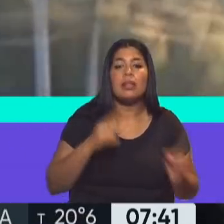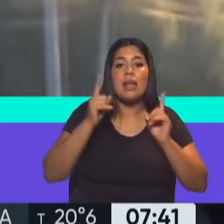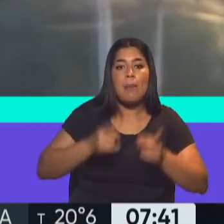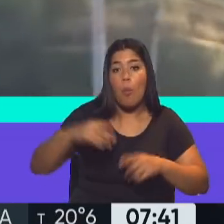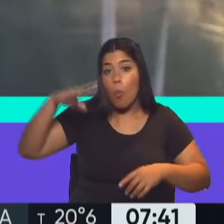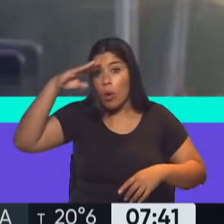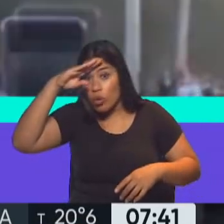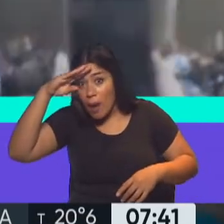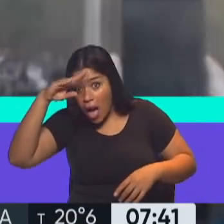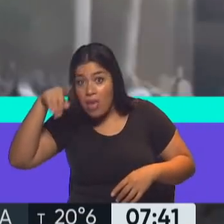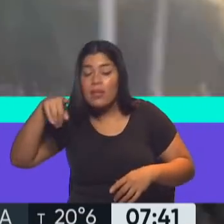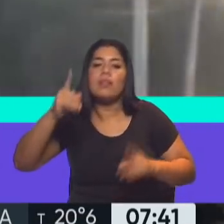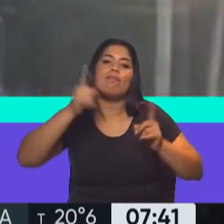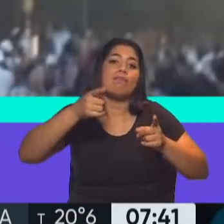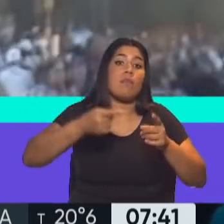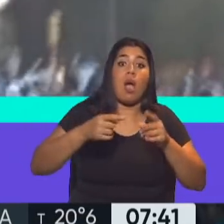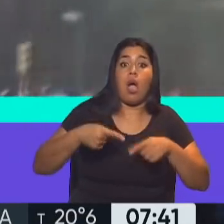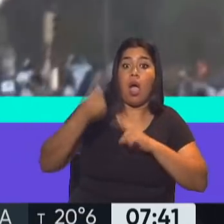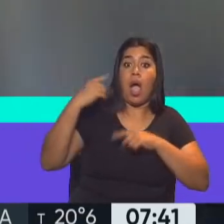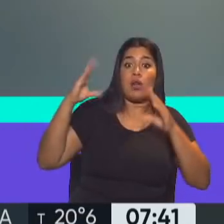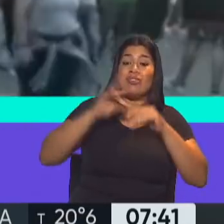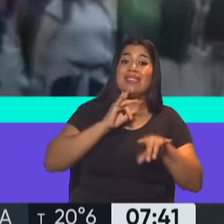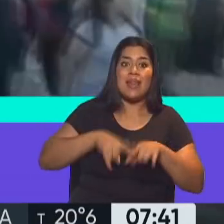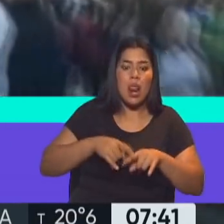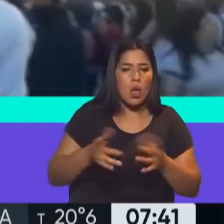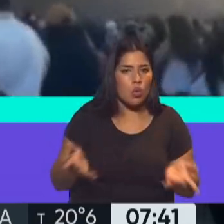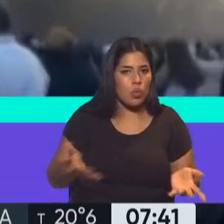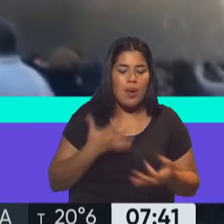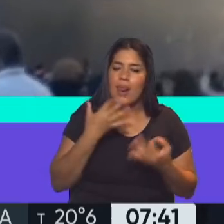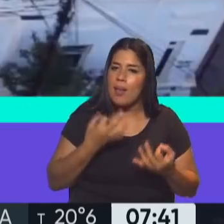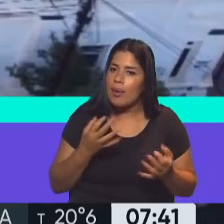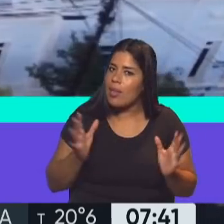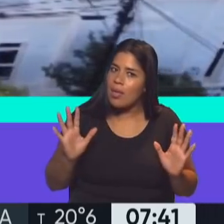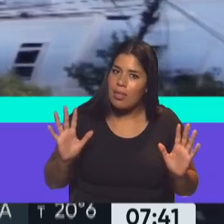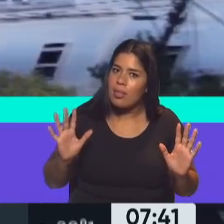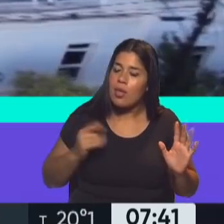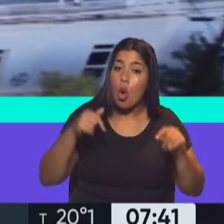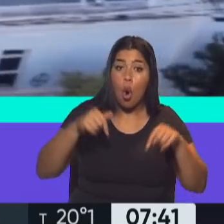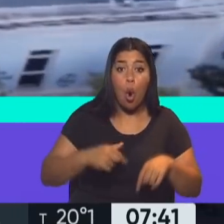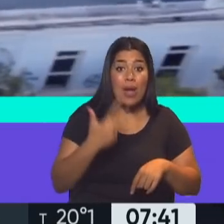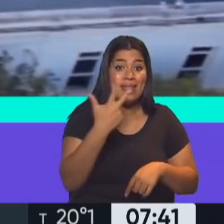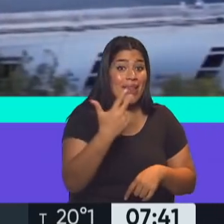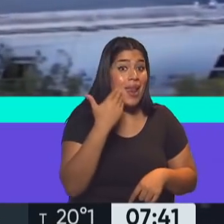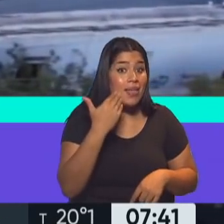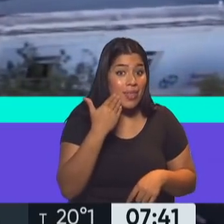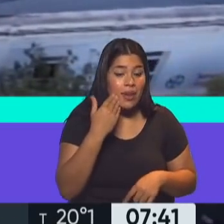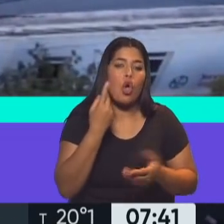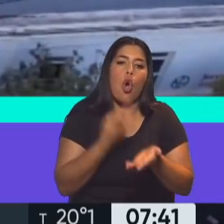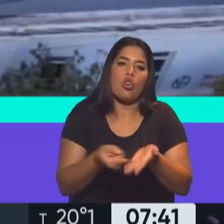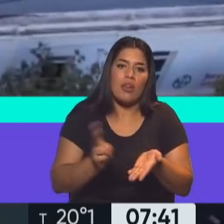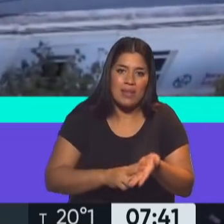anoche hubo represión entre Leu. Esto está tomando un cariz y hoy a las 3 de la tarde se está convocando al propio Rawson otra